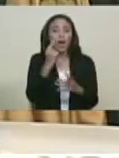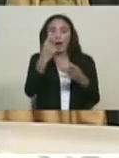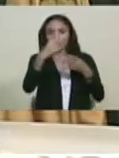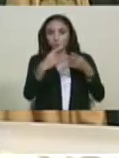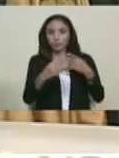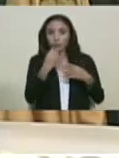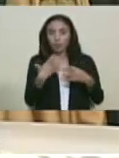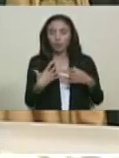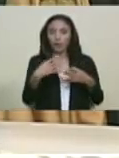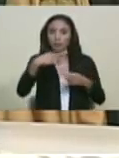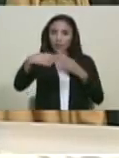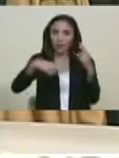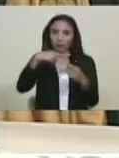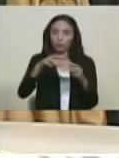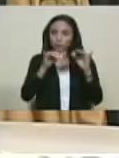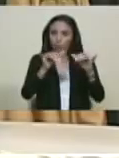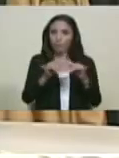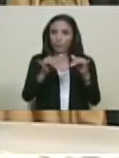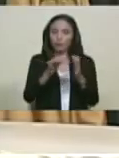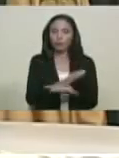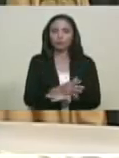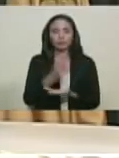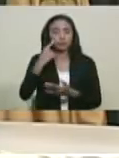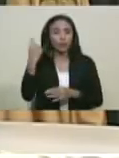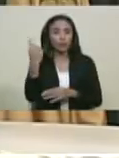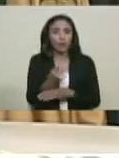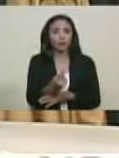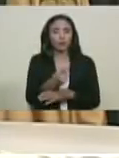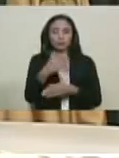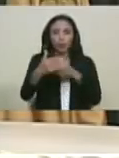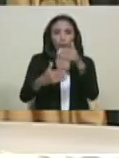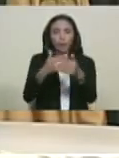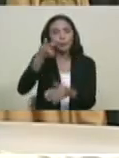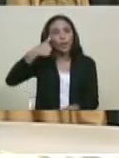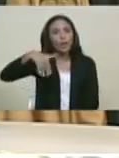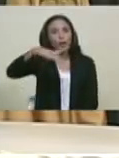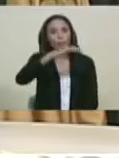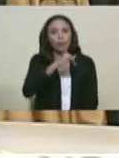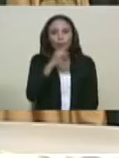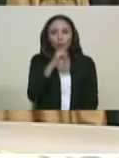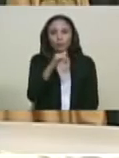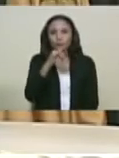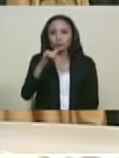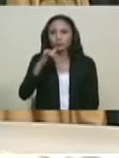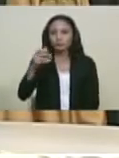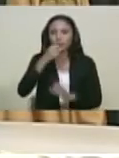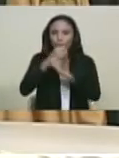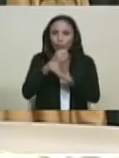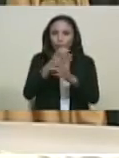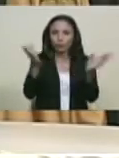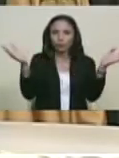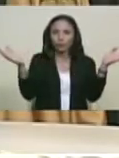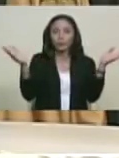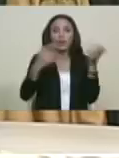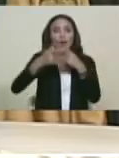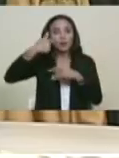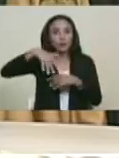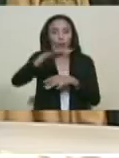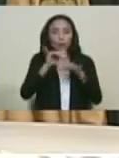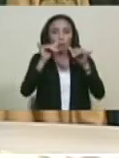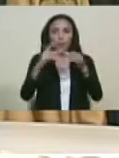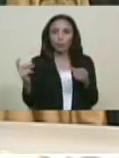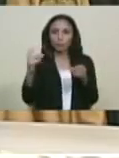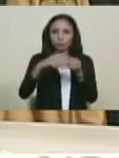han sido son y serán que el pueblo está informado que el pueblo está incorporado que el pueblo